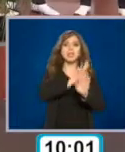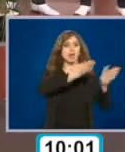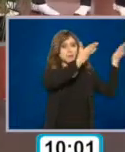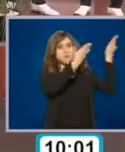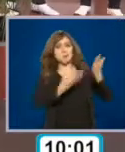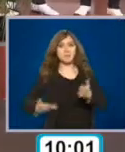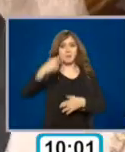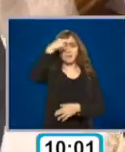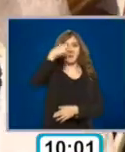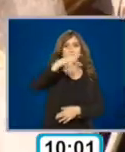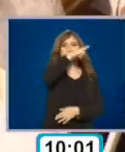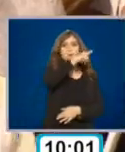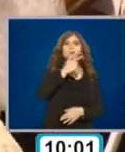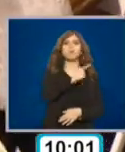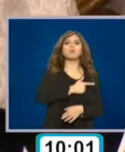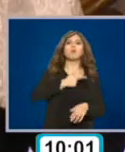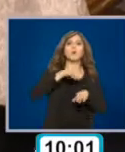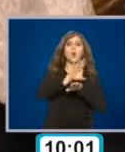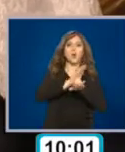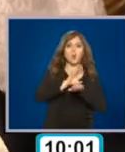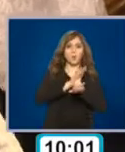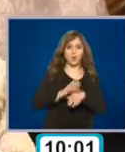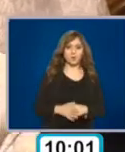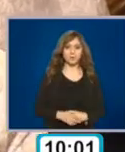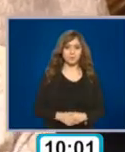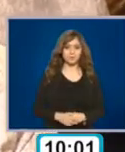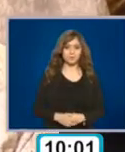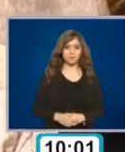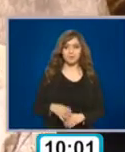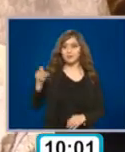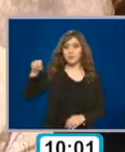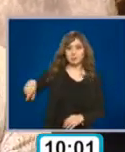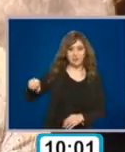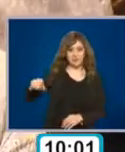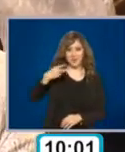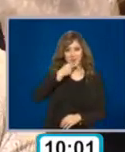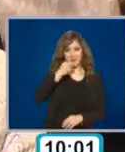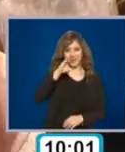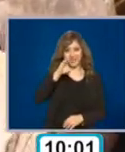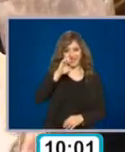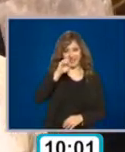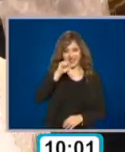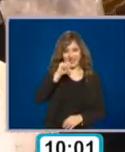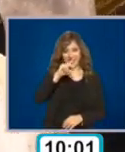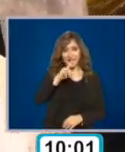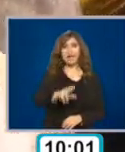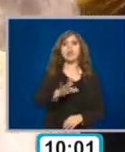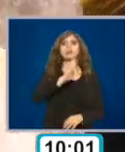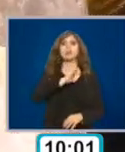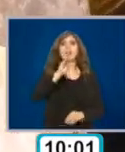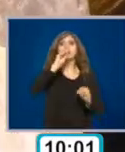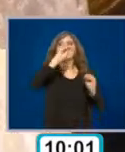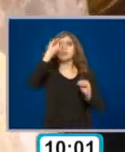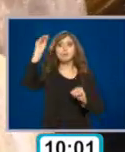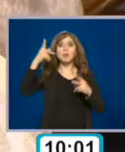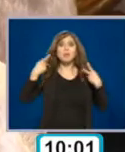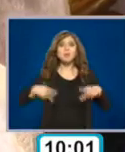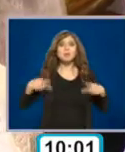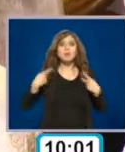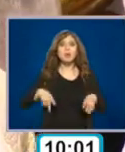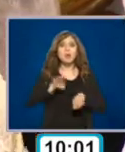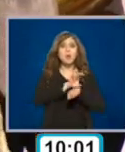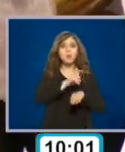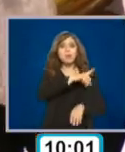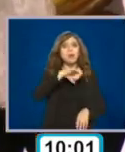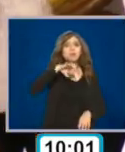Colombia? No, pues contentísimo, como dice mi compa César, de saber que nuestra música está incursionando en todos los colombianos y de manera, ahora